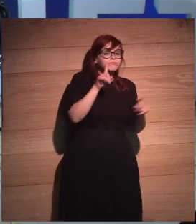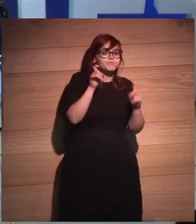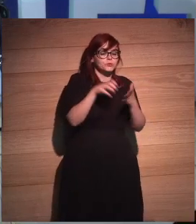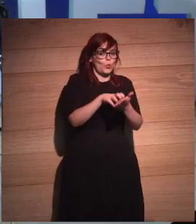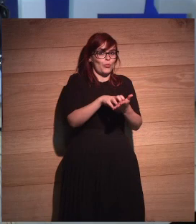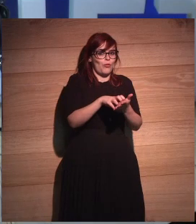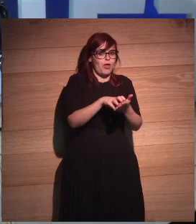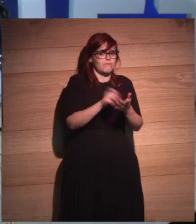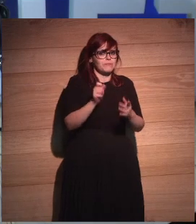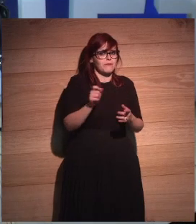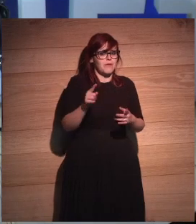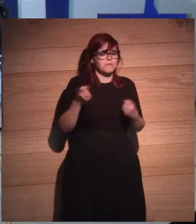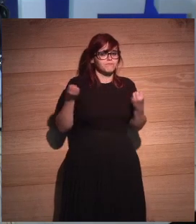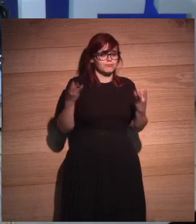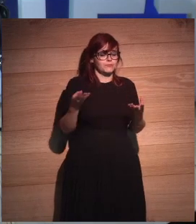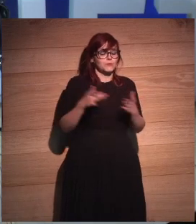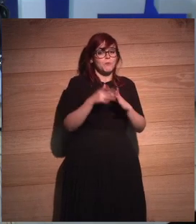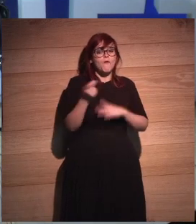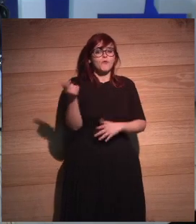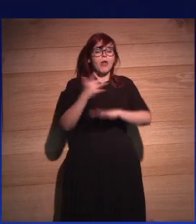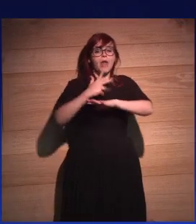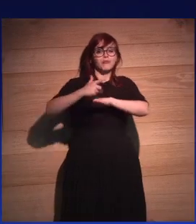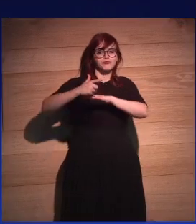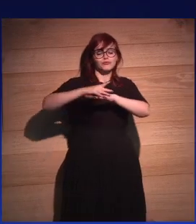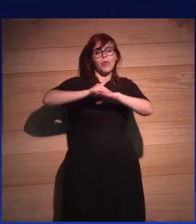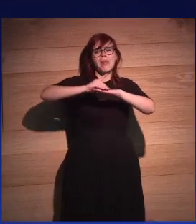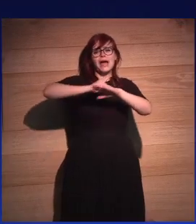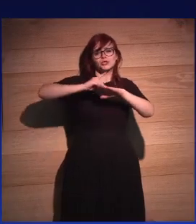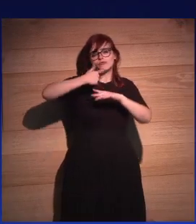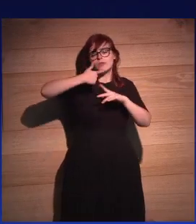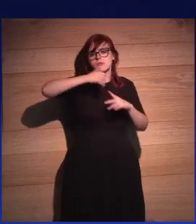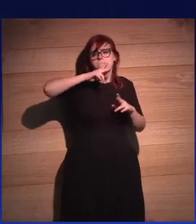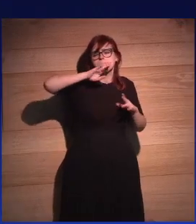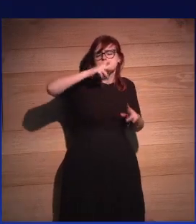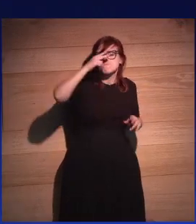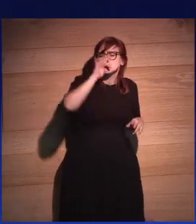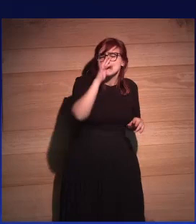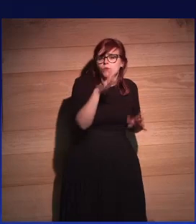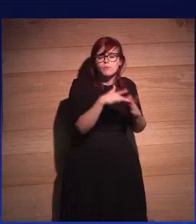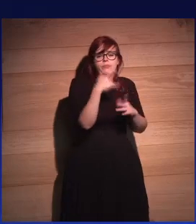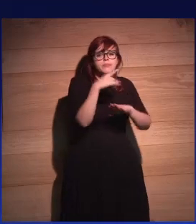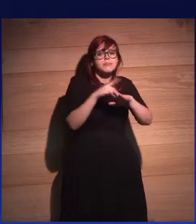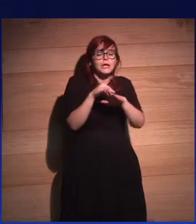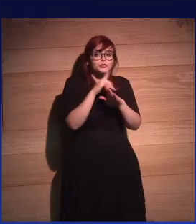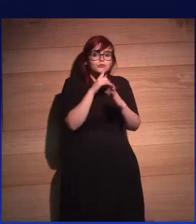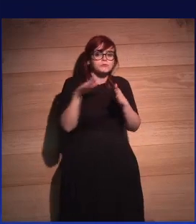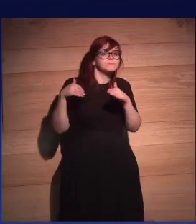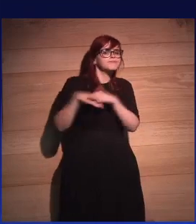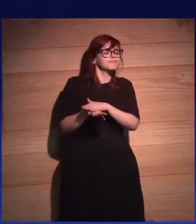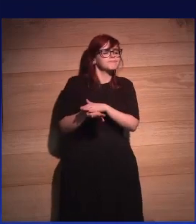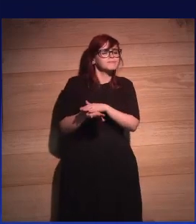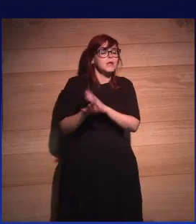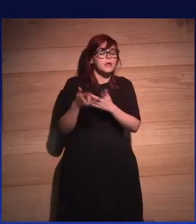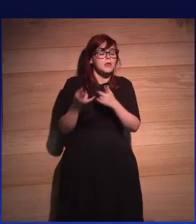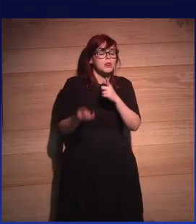Cada vez hay más de esto, ¿vale? Fugas de datos que Facebook prometió por enesísima vez que era mentira, que no habían dado aquellos datos, y de repente aparecieron,